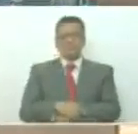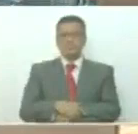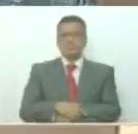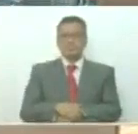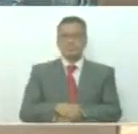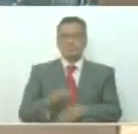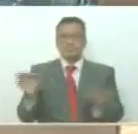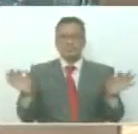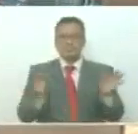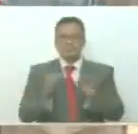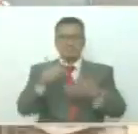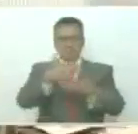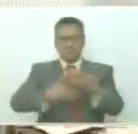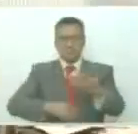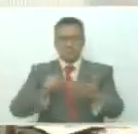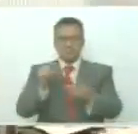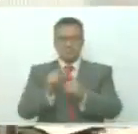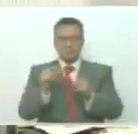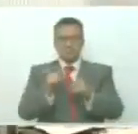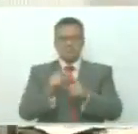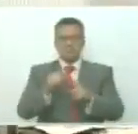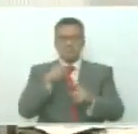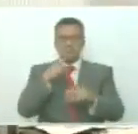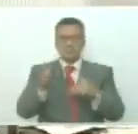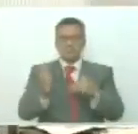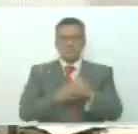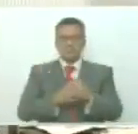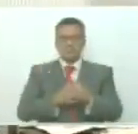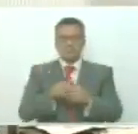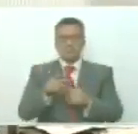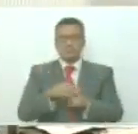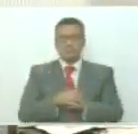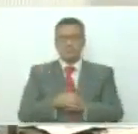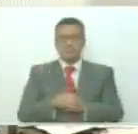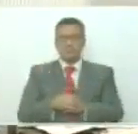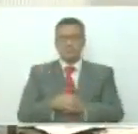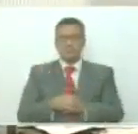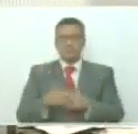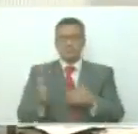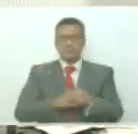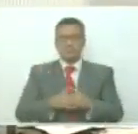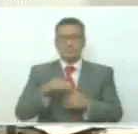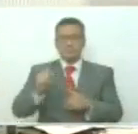Nadie más ha dado derecho a palabra. Se va a cerrar. Se cierra.